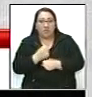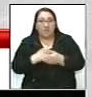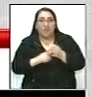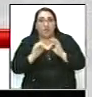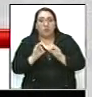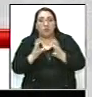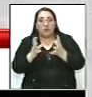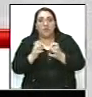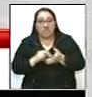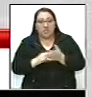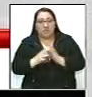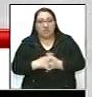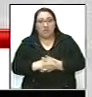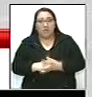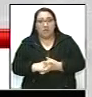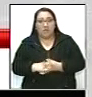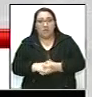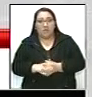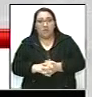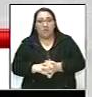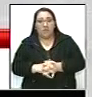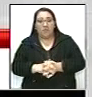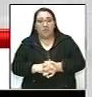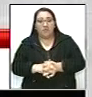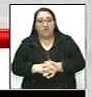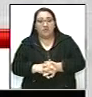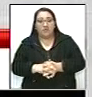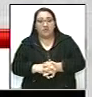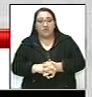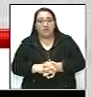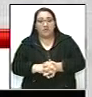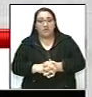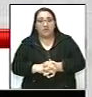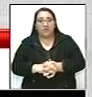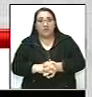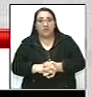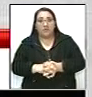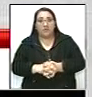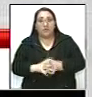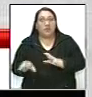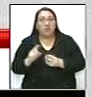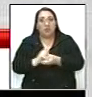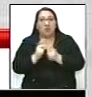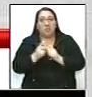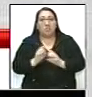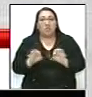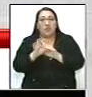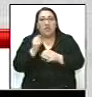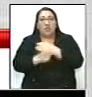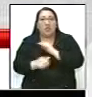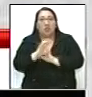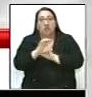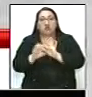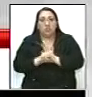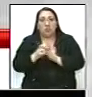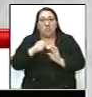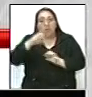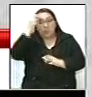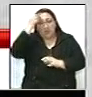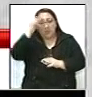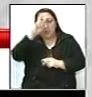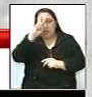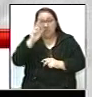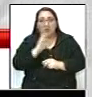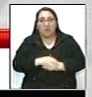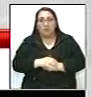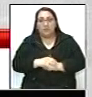precisamente pretende hacer una reforma importante dentro de la Constitución Política del Estado.